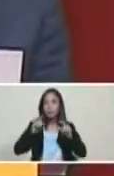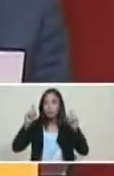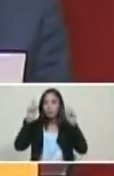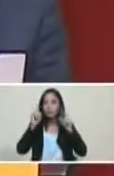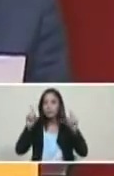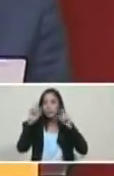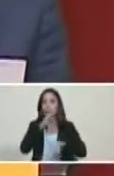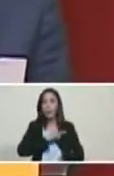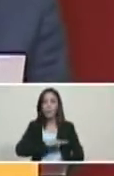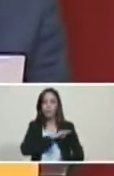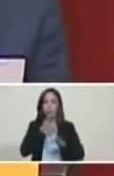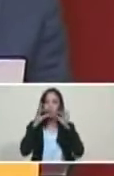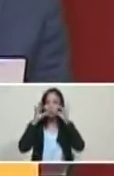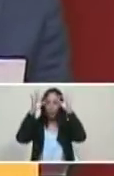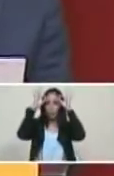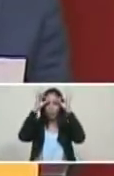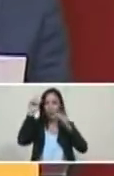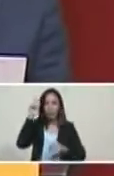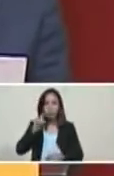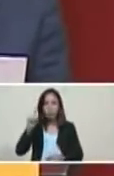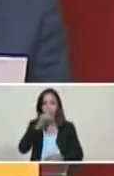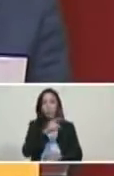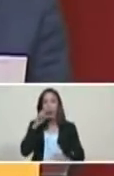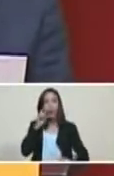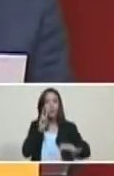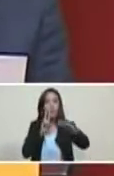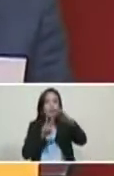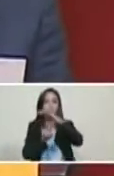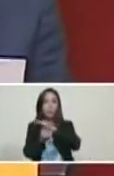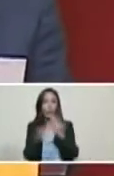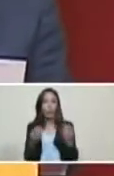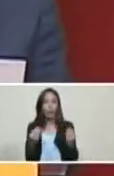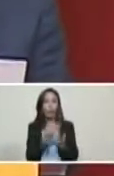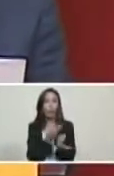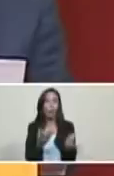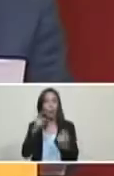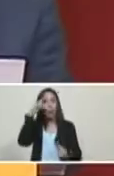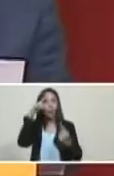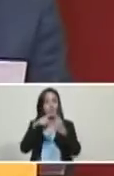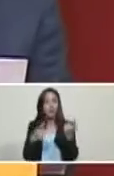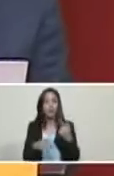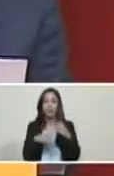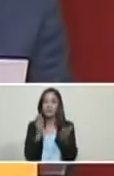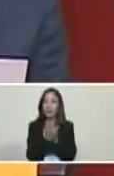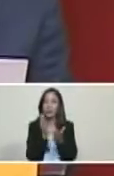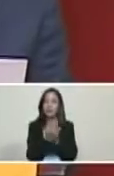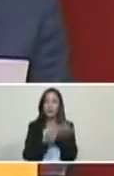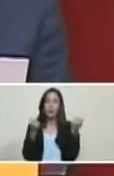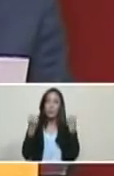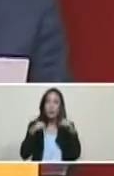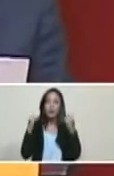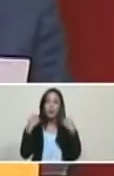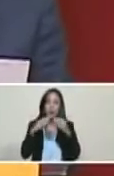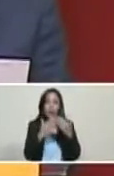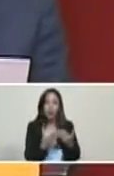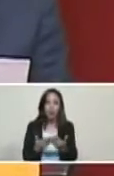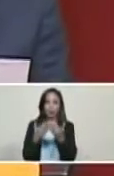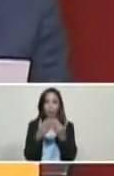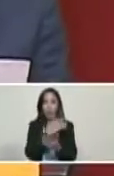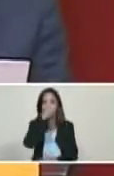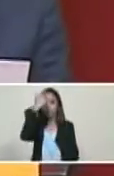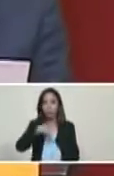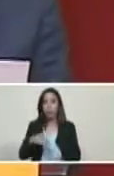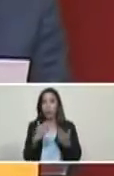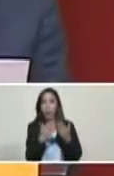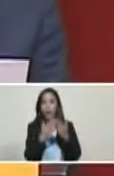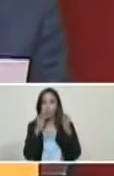micromisión Simón Rodríguez es concebido desde el horizonte de la formación permanente, en la cual los participantes son sujetos